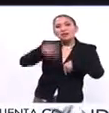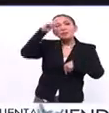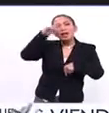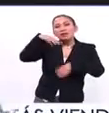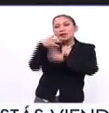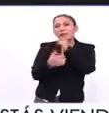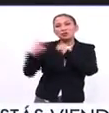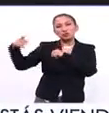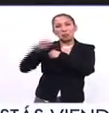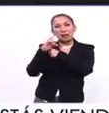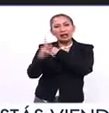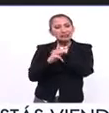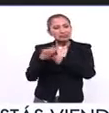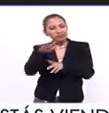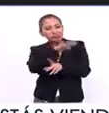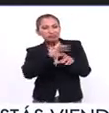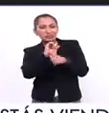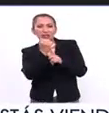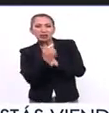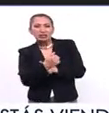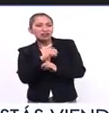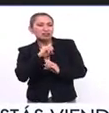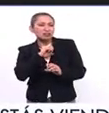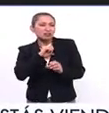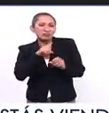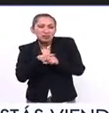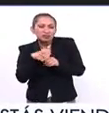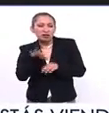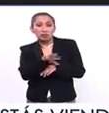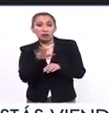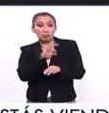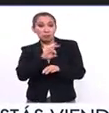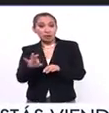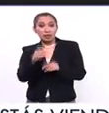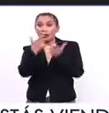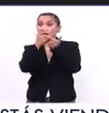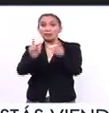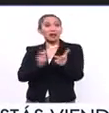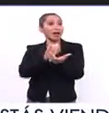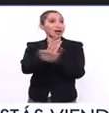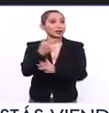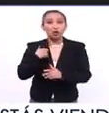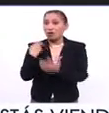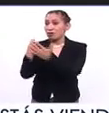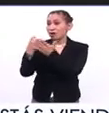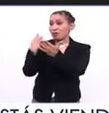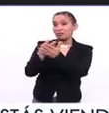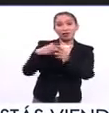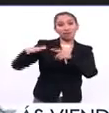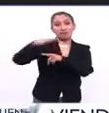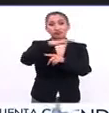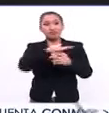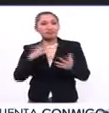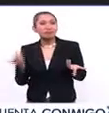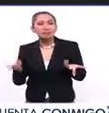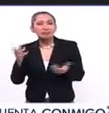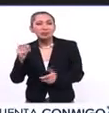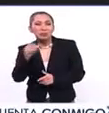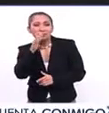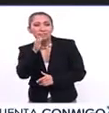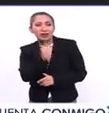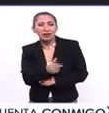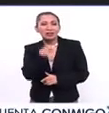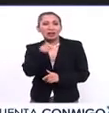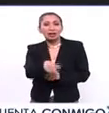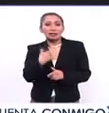en condiciones pues excepcionales, porque tampoco es que pudieran ser abiertamente críticas al contexto,